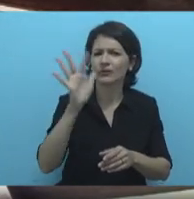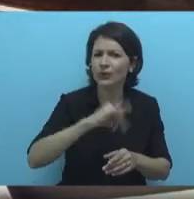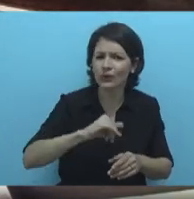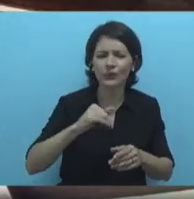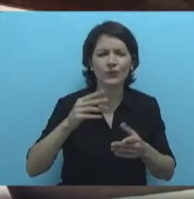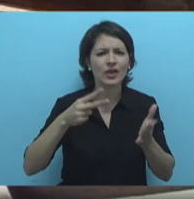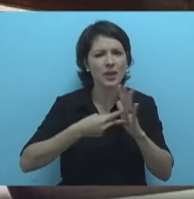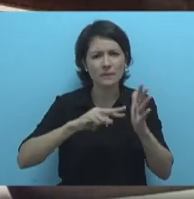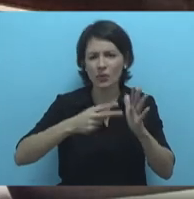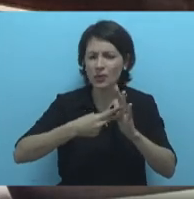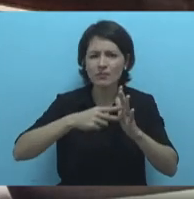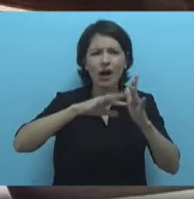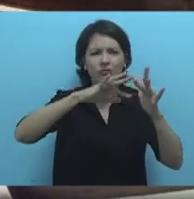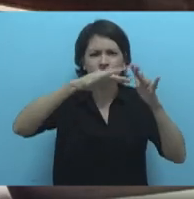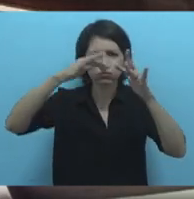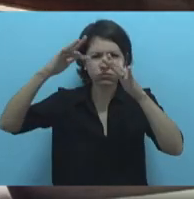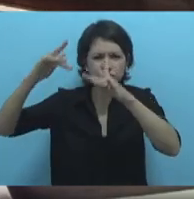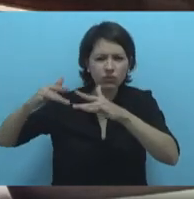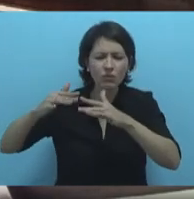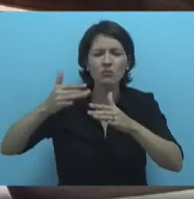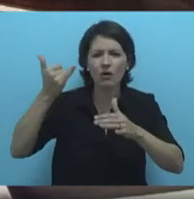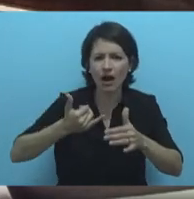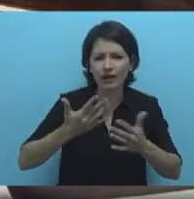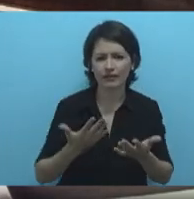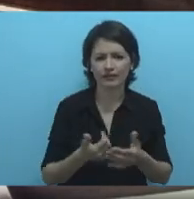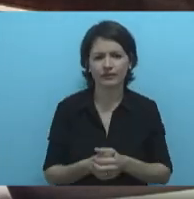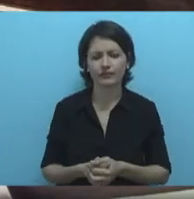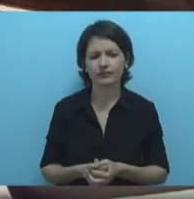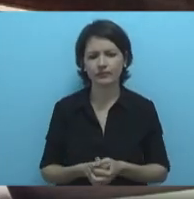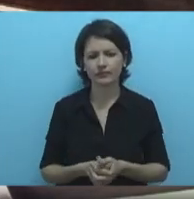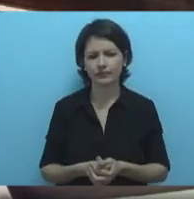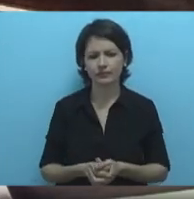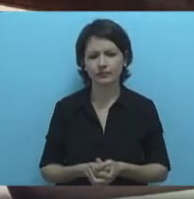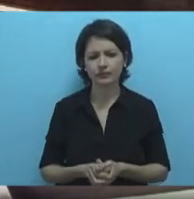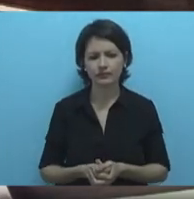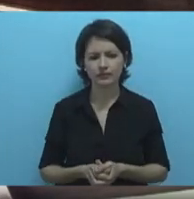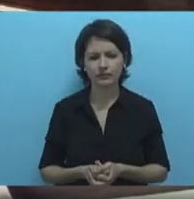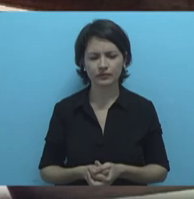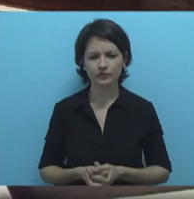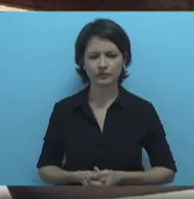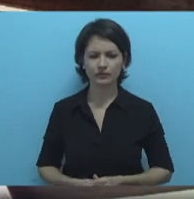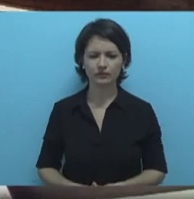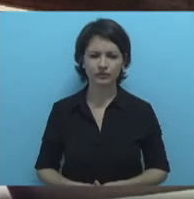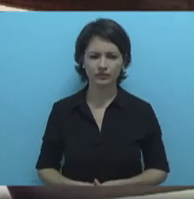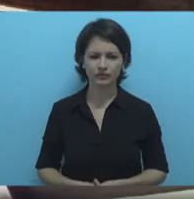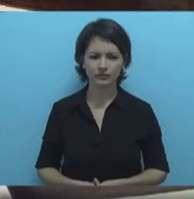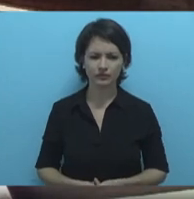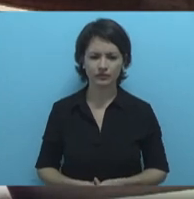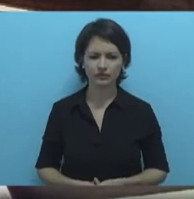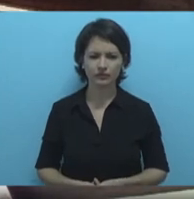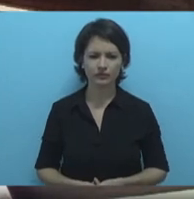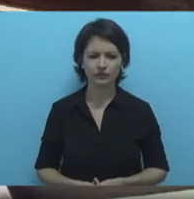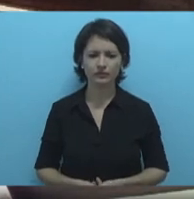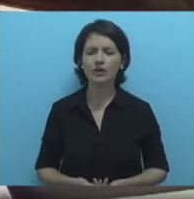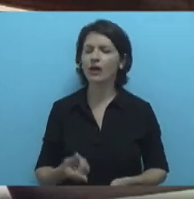está figura del código de faltas llena un vacío porque nosotros tenemos una figura que tena